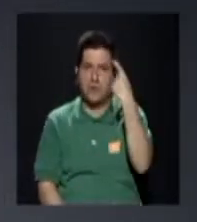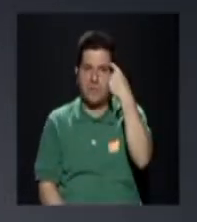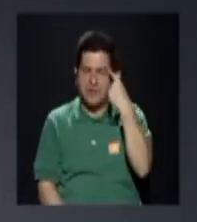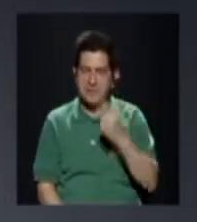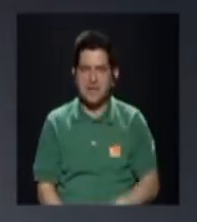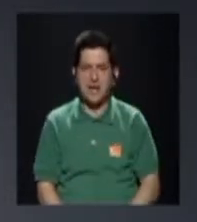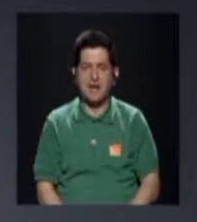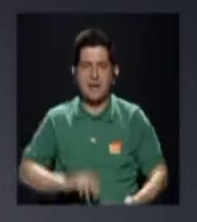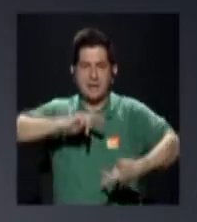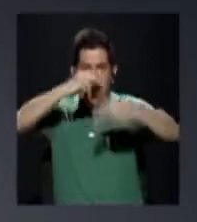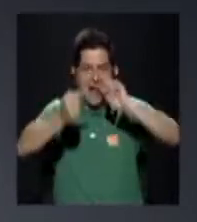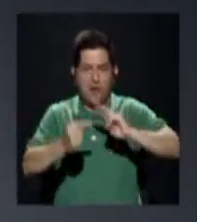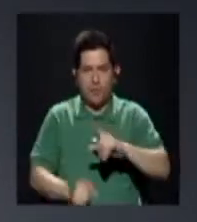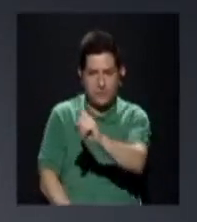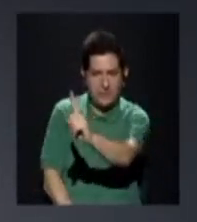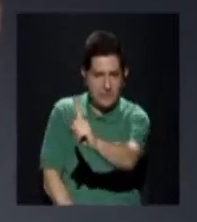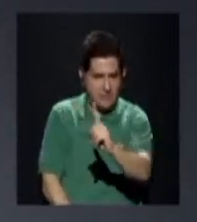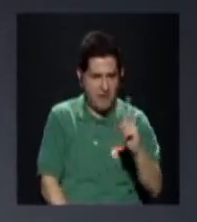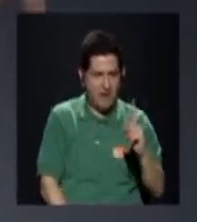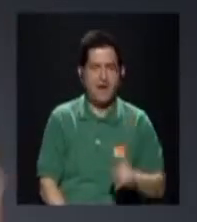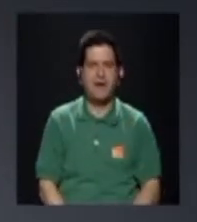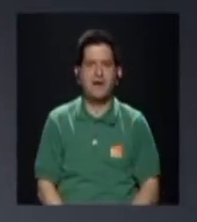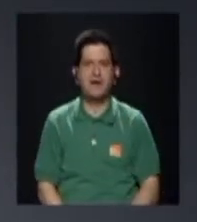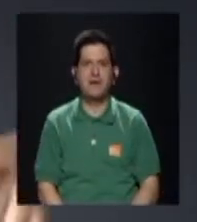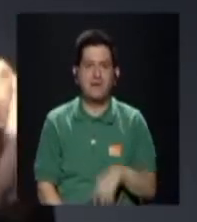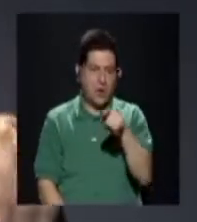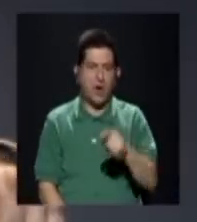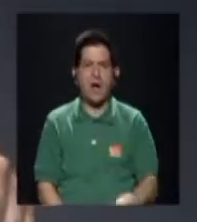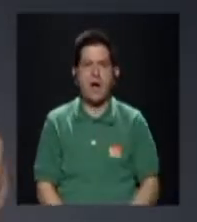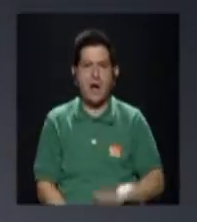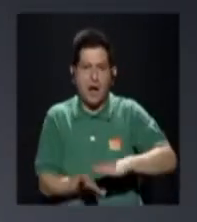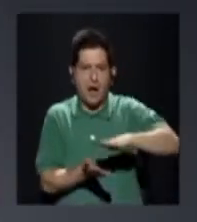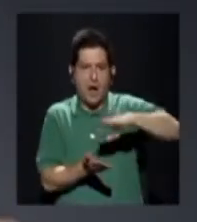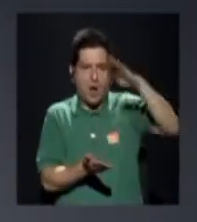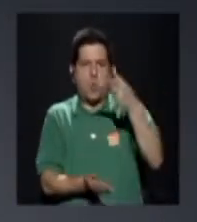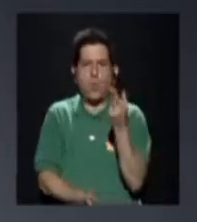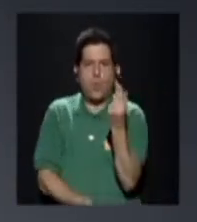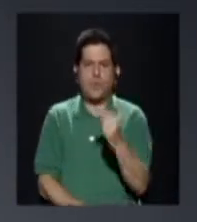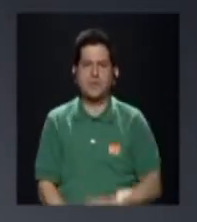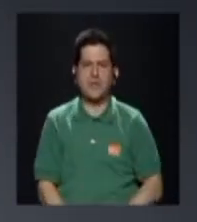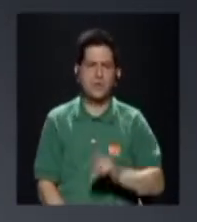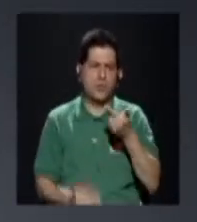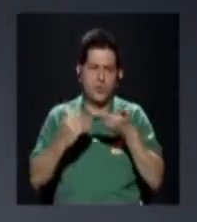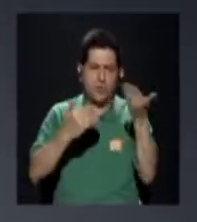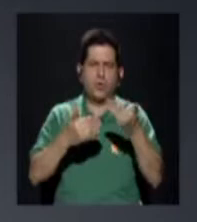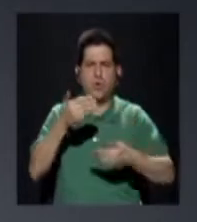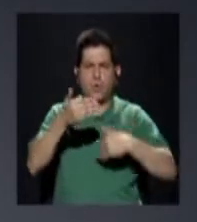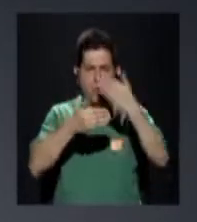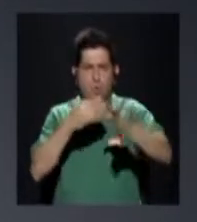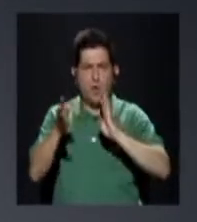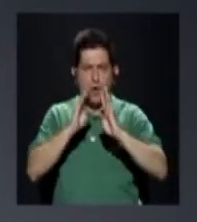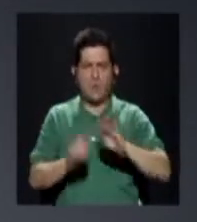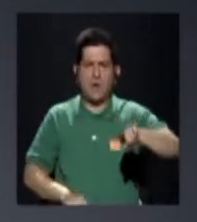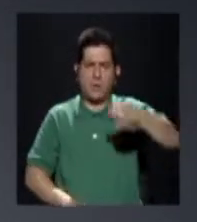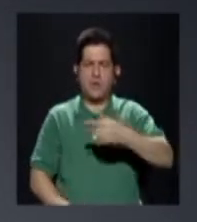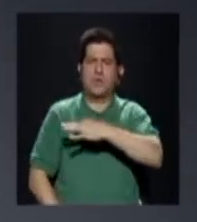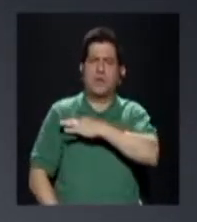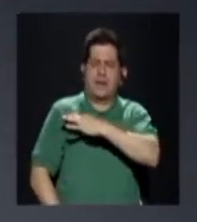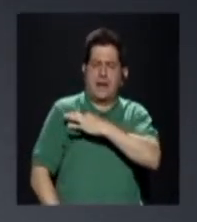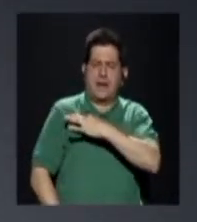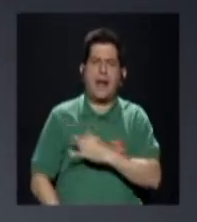la otra dirección, entonces cada nuevo le daba un precio más alto. Pero de eso y de otras cosas hablaremos una vez que el canal nos invite a